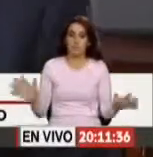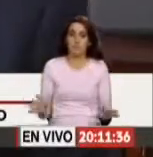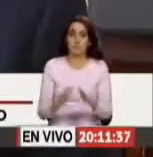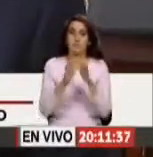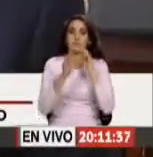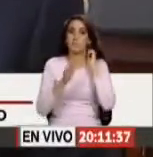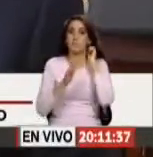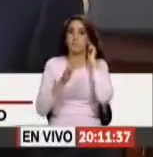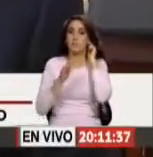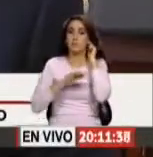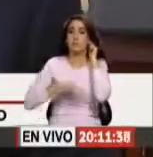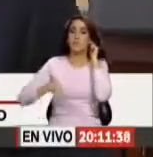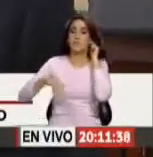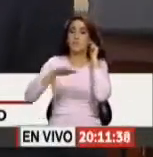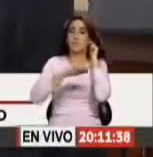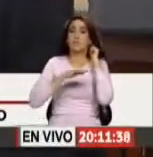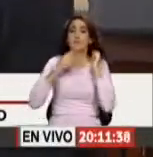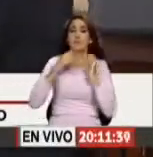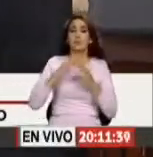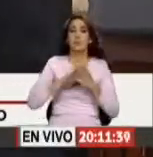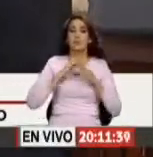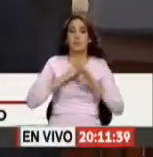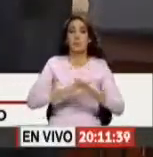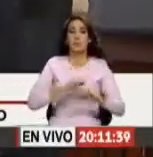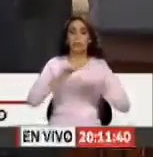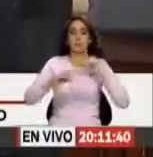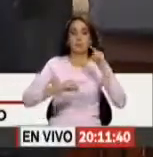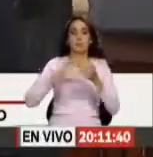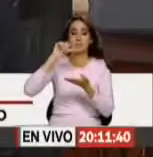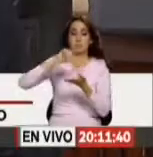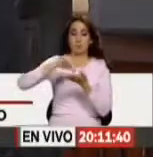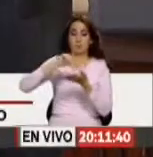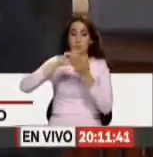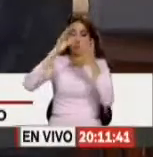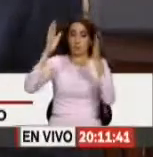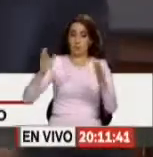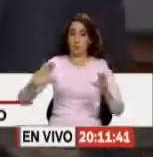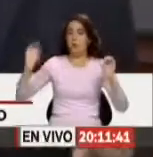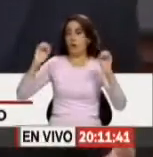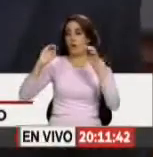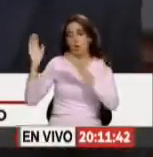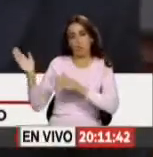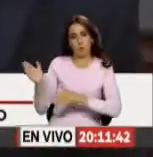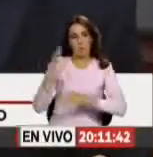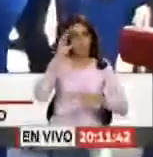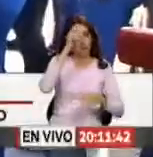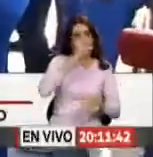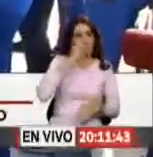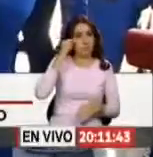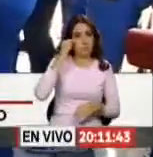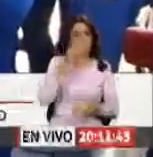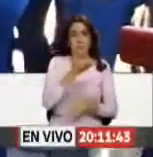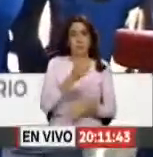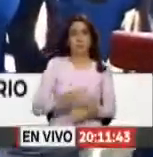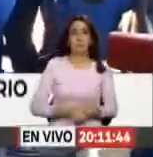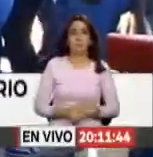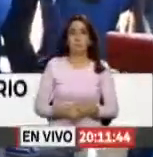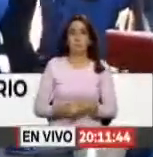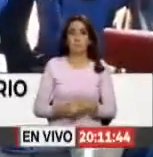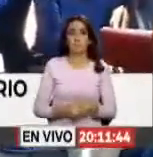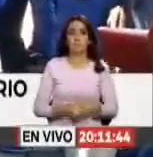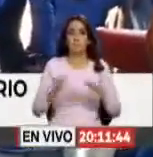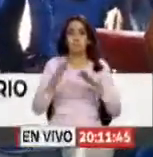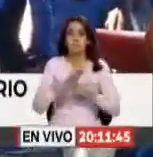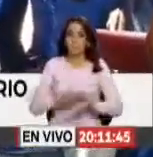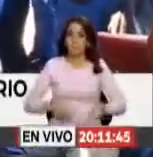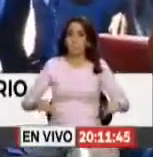reforma fiscal. Finalmente, ¿esto le va a costar al ciudadano o le va a costar más al gobierno? Y está el sector privado listo